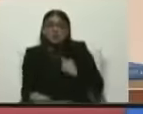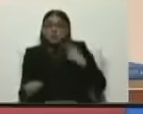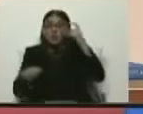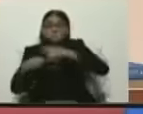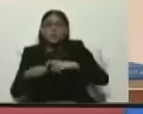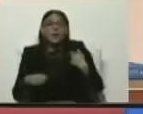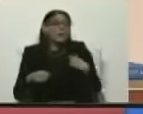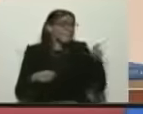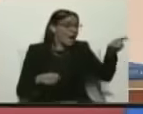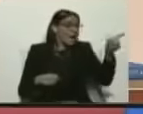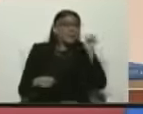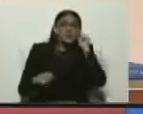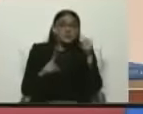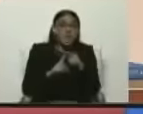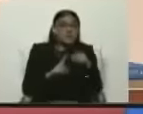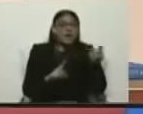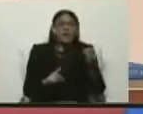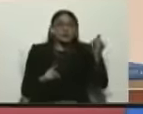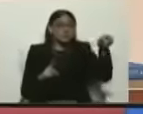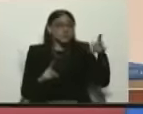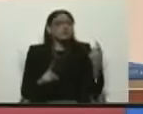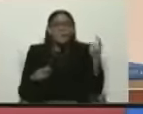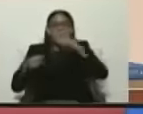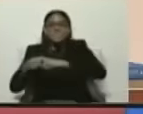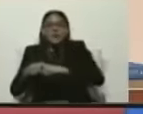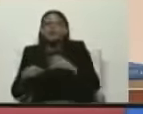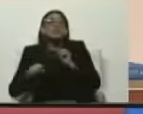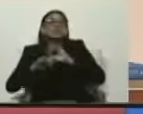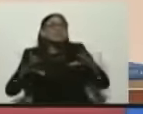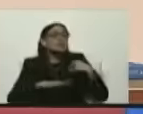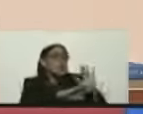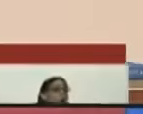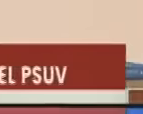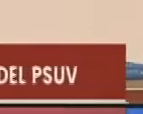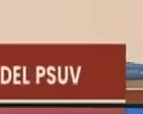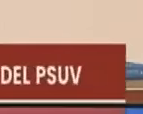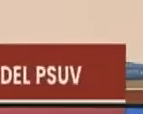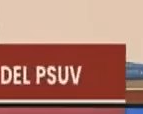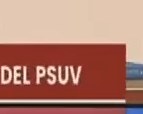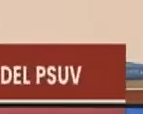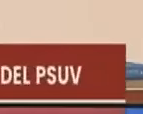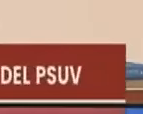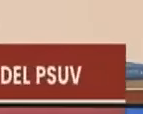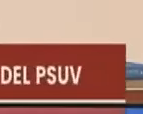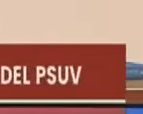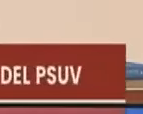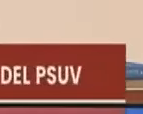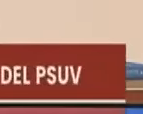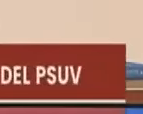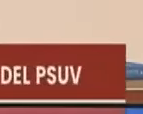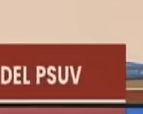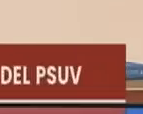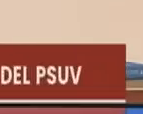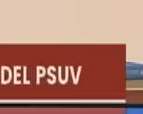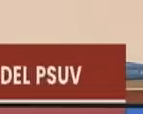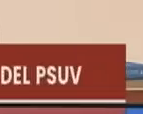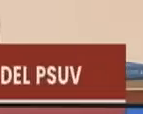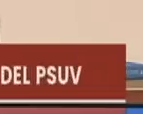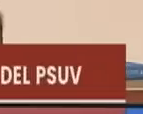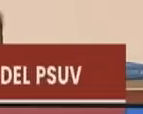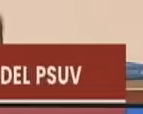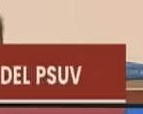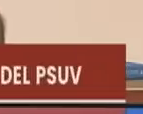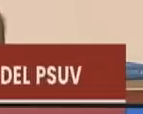decirle a Jacqueline. Yo debo llamar a Jacqueline y decirle, mire, Jacqueline, te voy a meter en mi 1-10. Si Jacqueline me